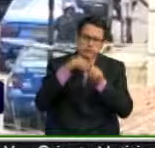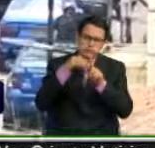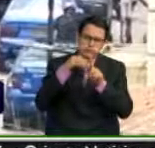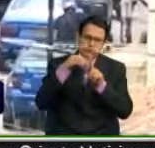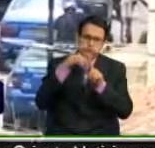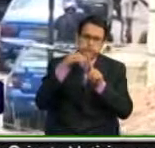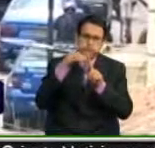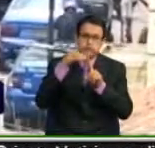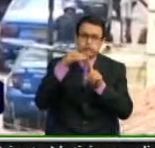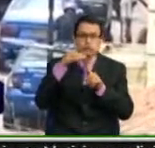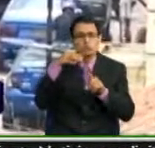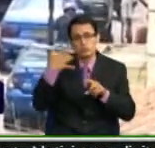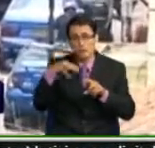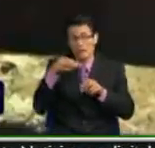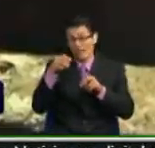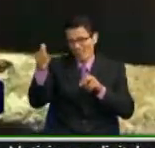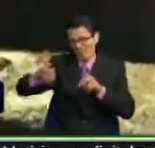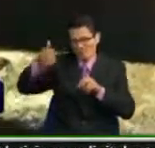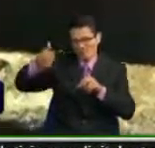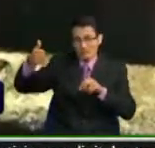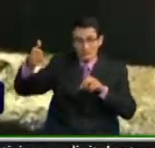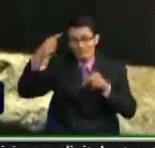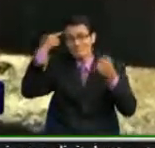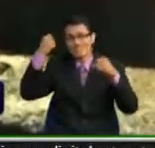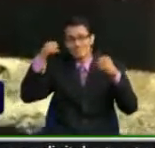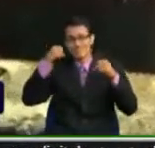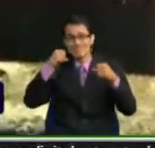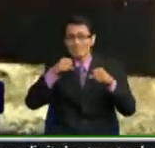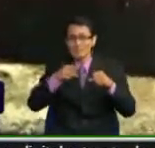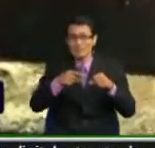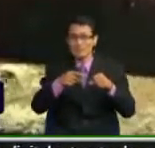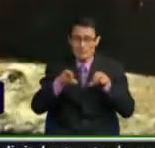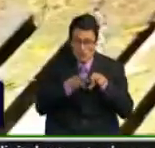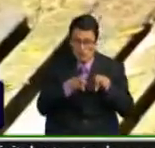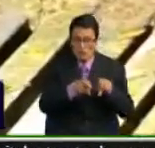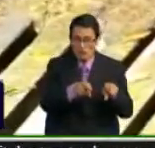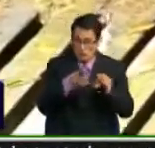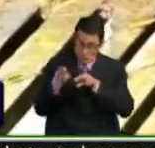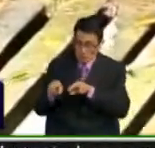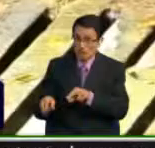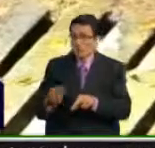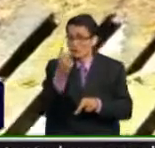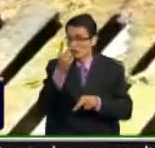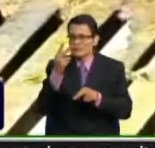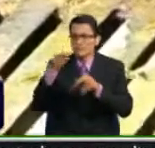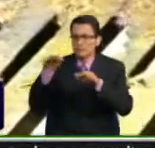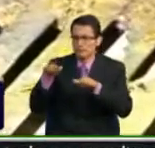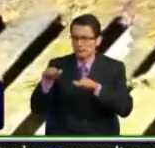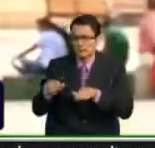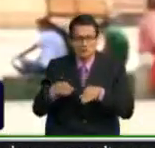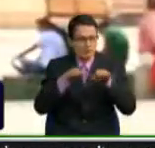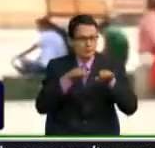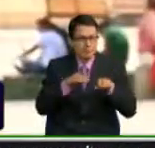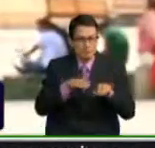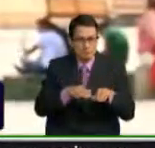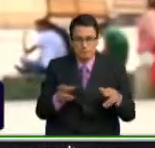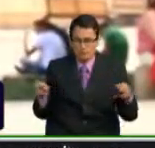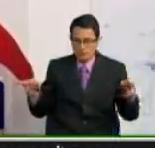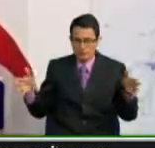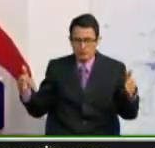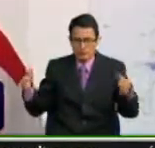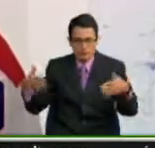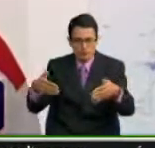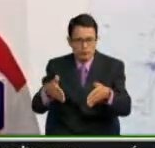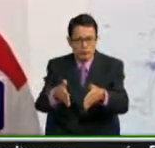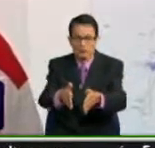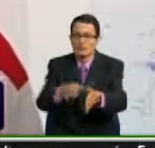ha preocupado a las autoridades es cómo se sigue disminuyendo dos de las quebradas que hacen parte del río Pamplonita.